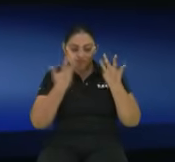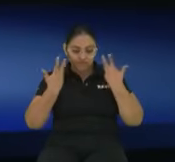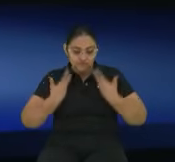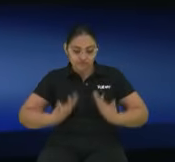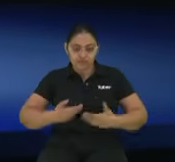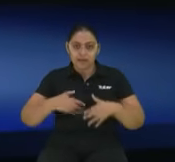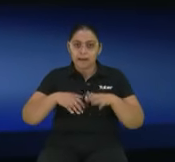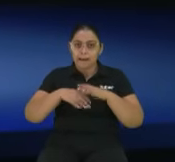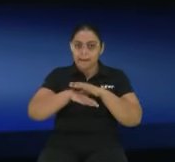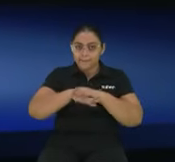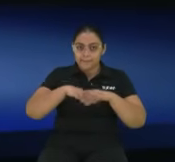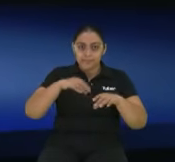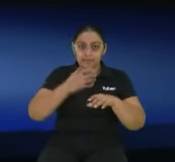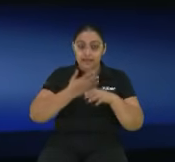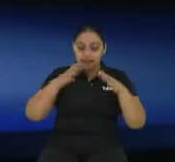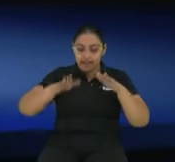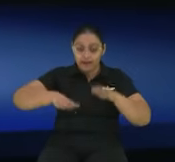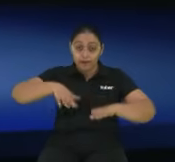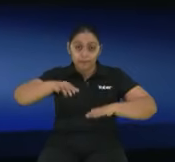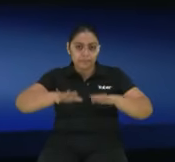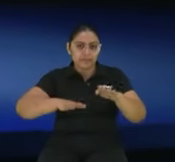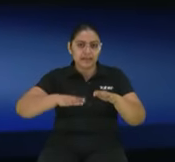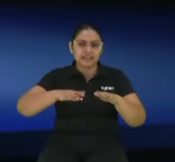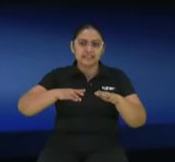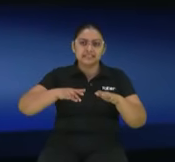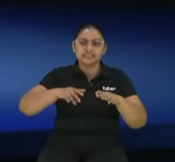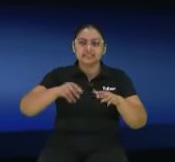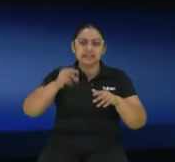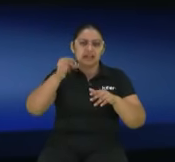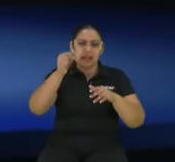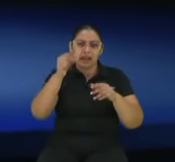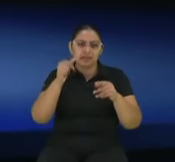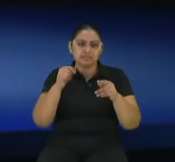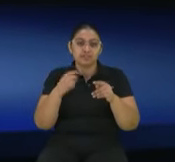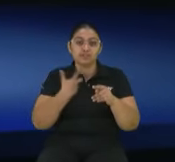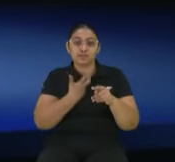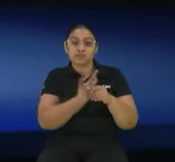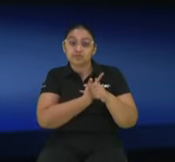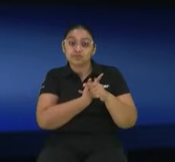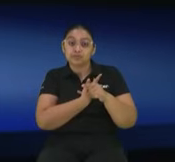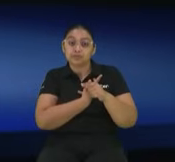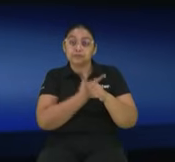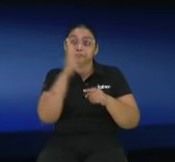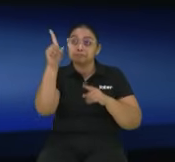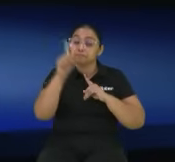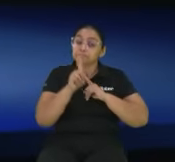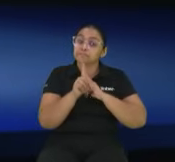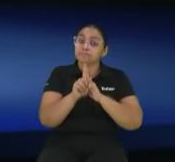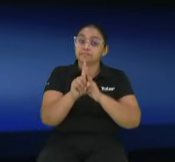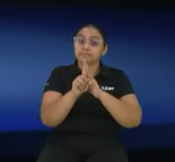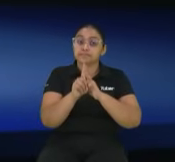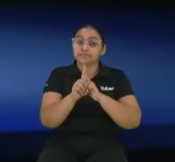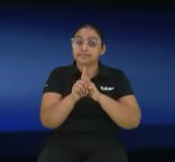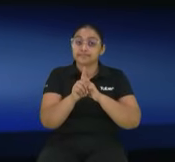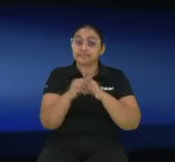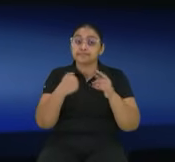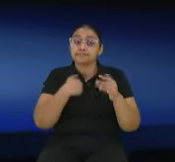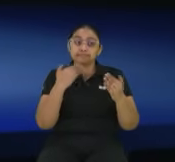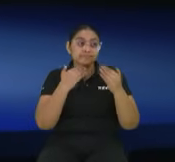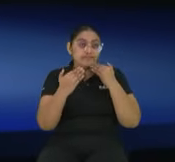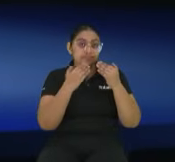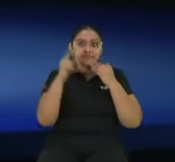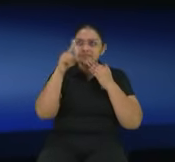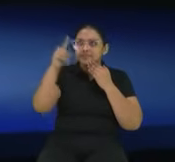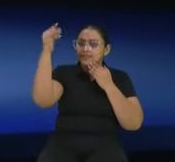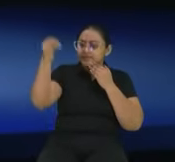ágiles y en mis alturas me hace andar quiero decirle que el Señor nos da fortaleza y nos da a